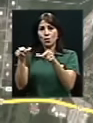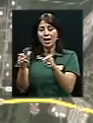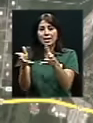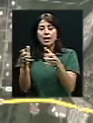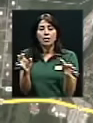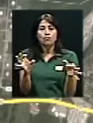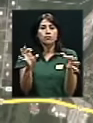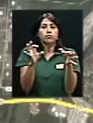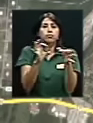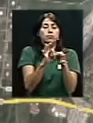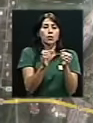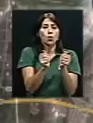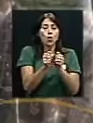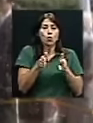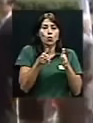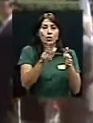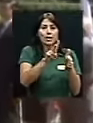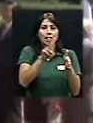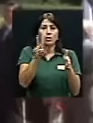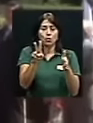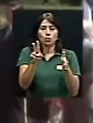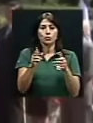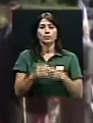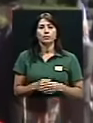precisamente con la Ruta 32 que quiere ampliarse.